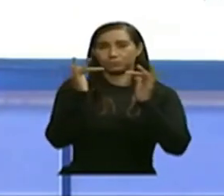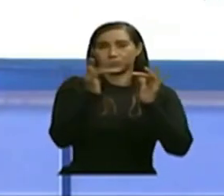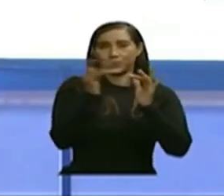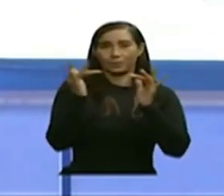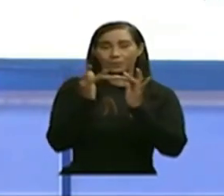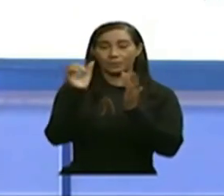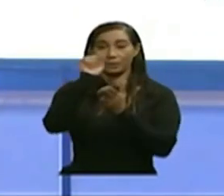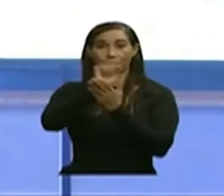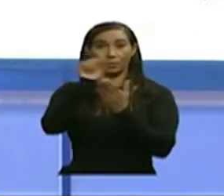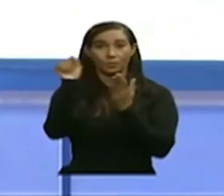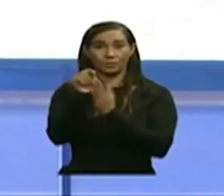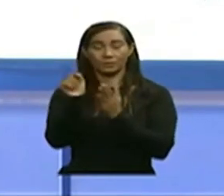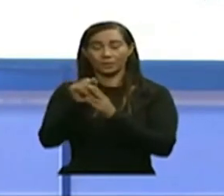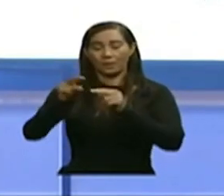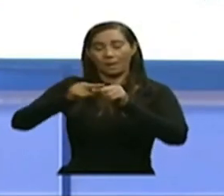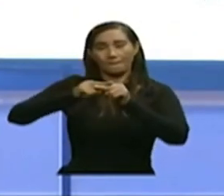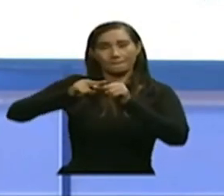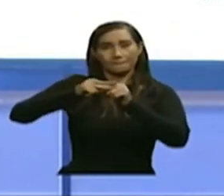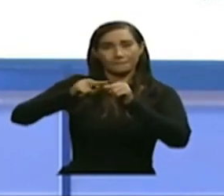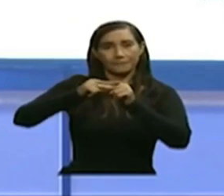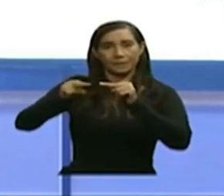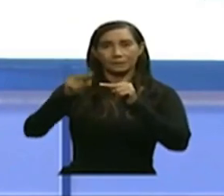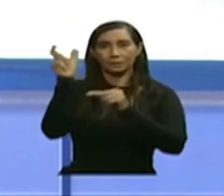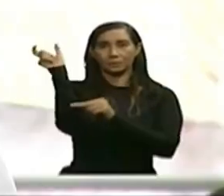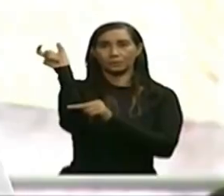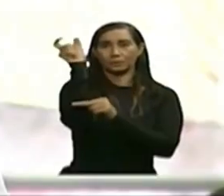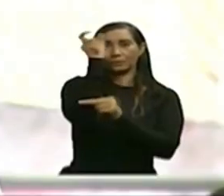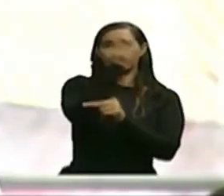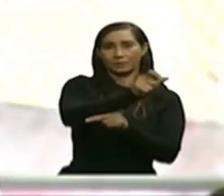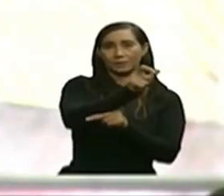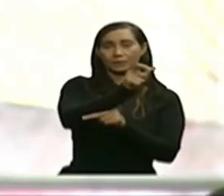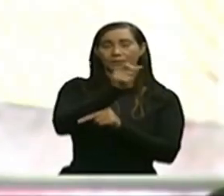público de metro y teleférico y de los corredores de la UNSA.